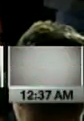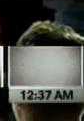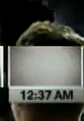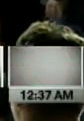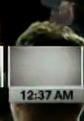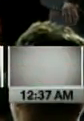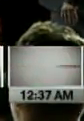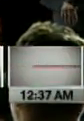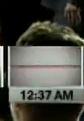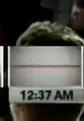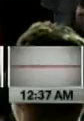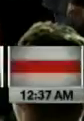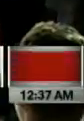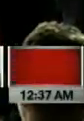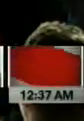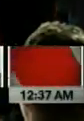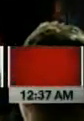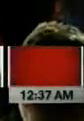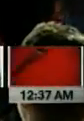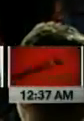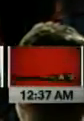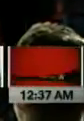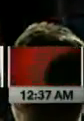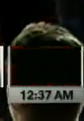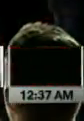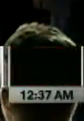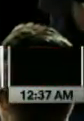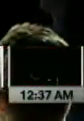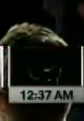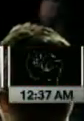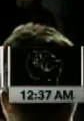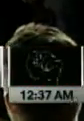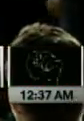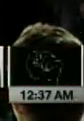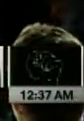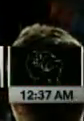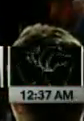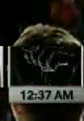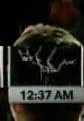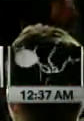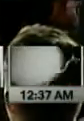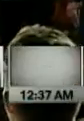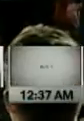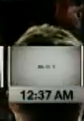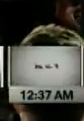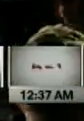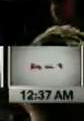leyenda vamos a poner Gloria cantar una can quién